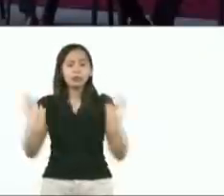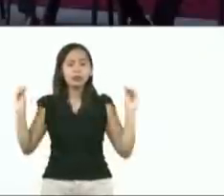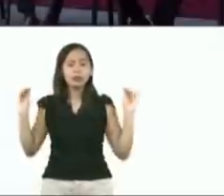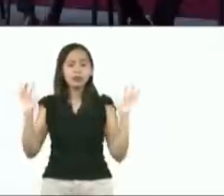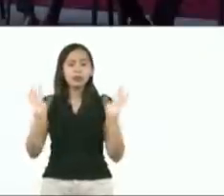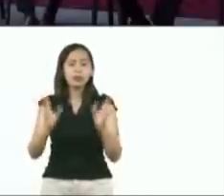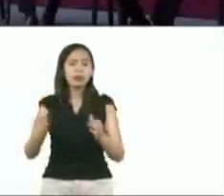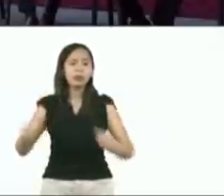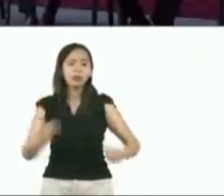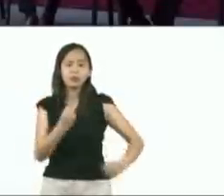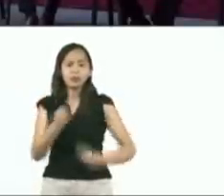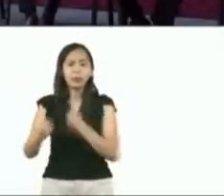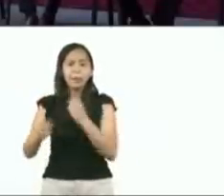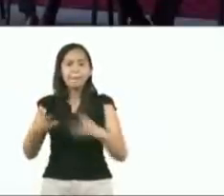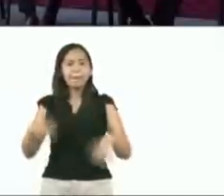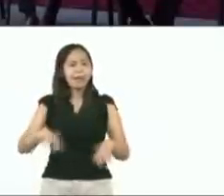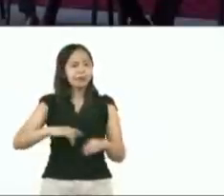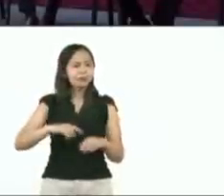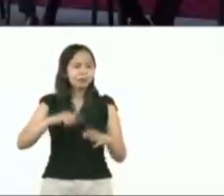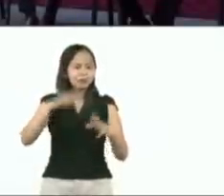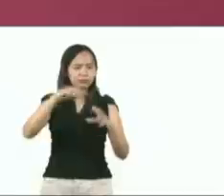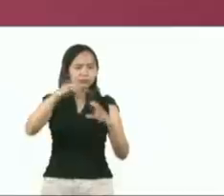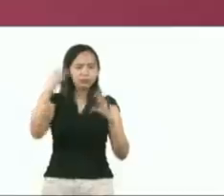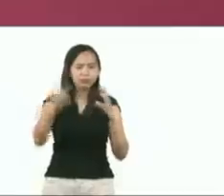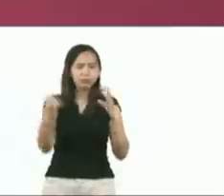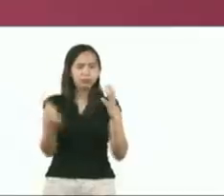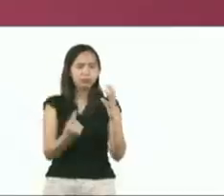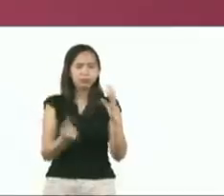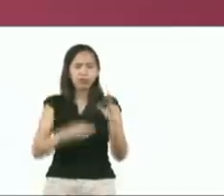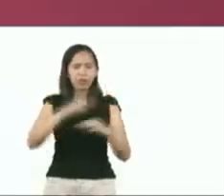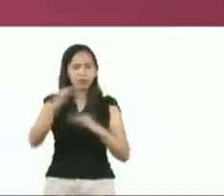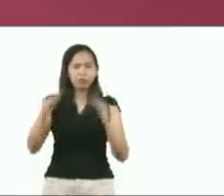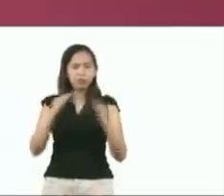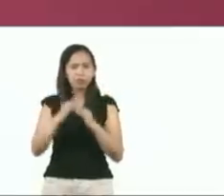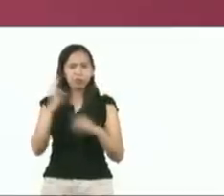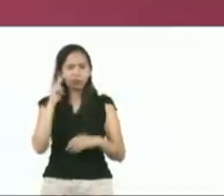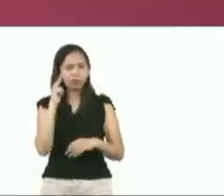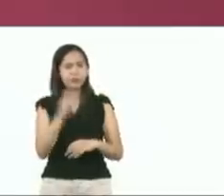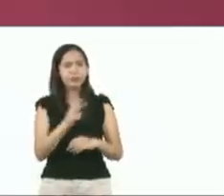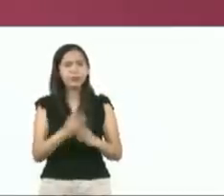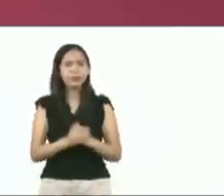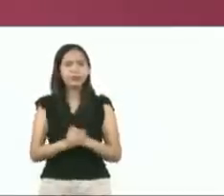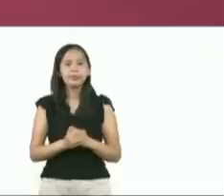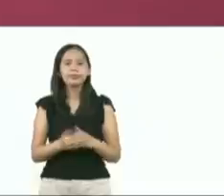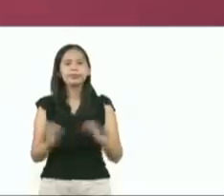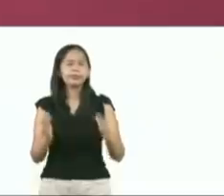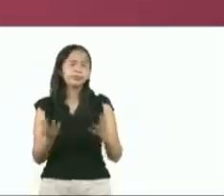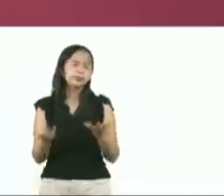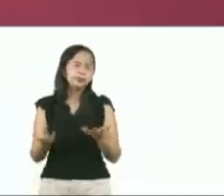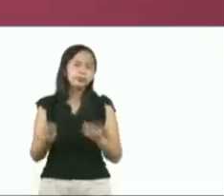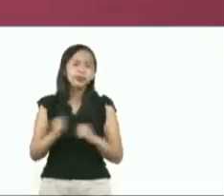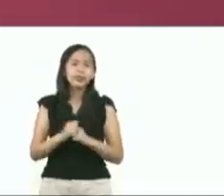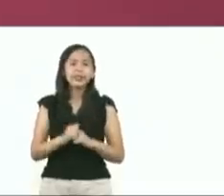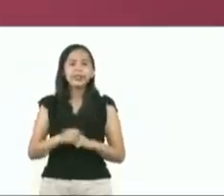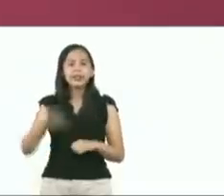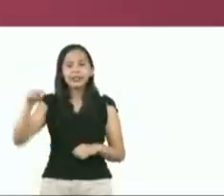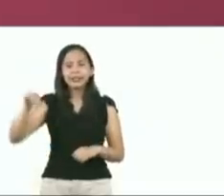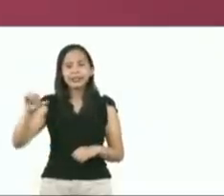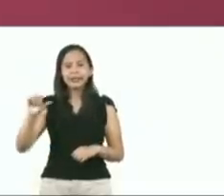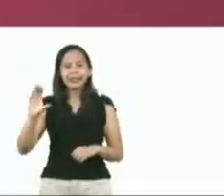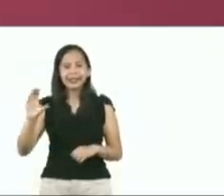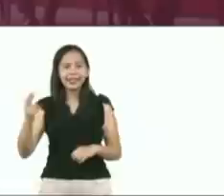llegar a todos los rincones del mundo, se va a montar un gran homenaje a don Nacho Beristain. Aquí